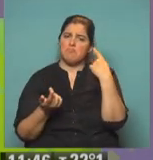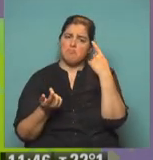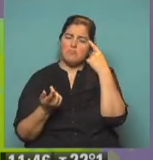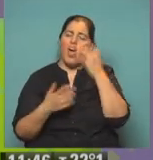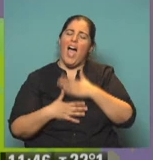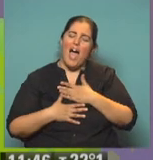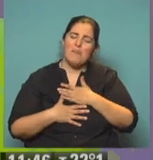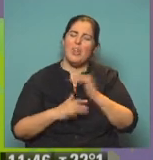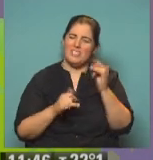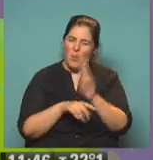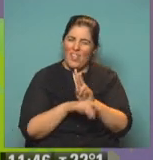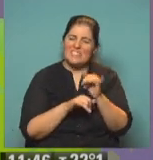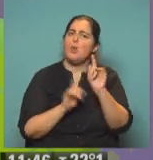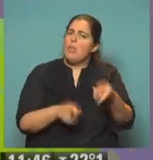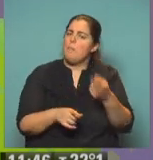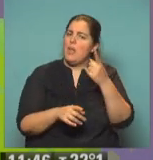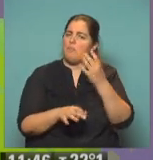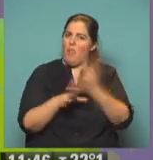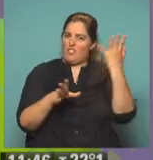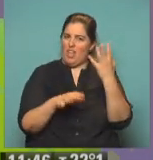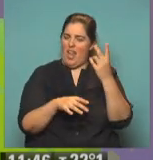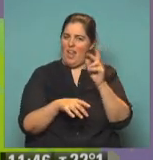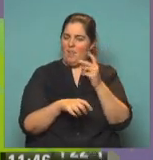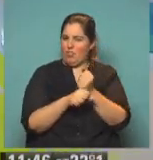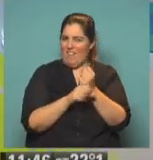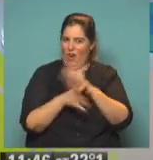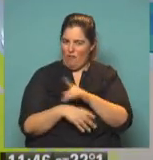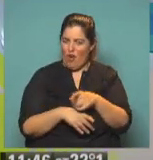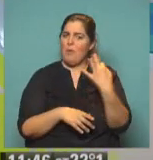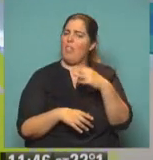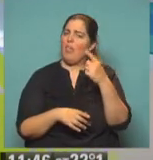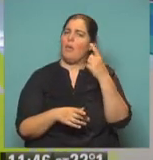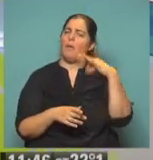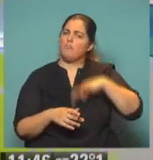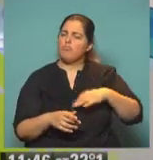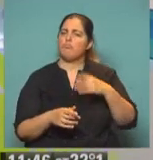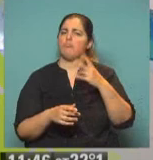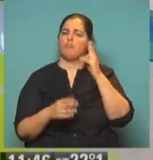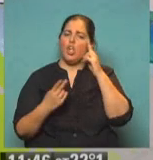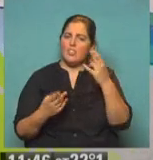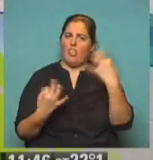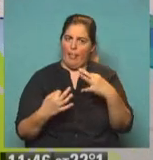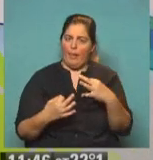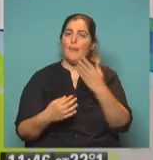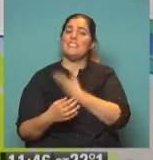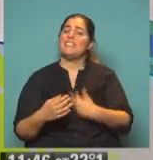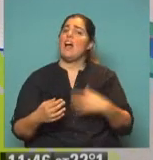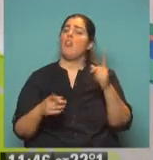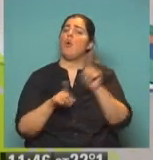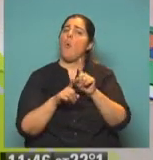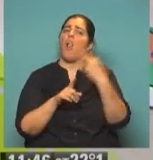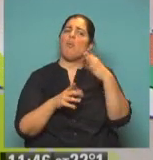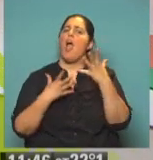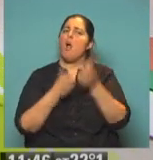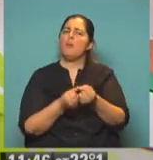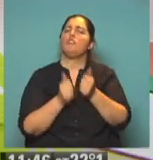de amor que significa, como trabajo. Y debe ser reconsiderado, remunerado, y el Estado tiene que estar